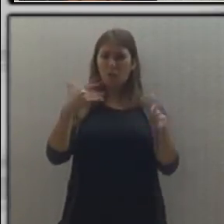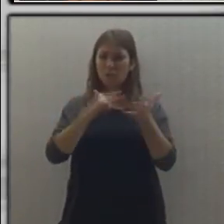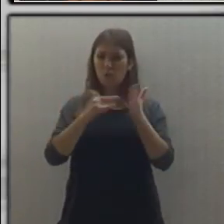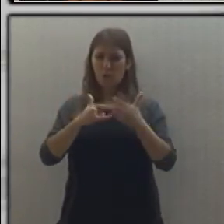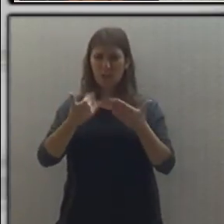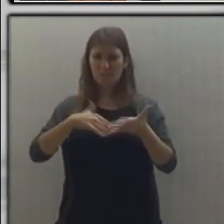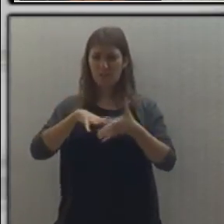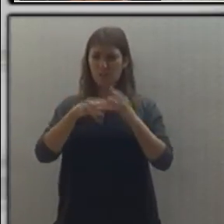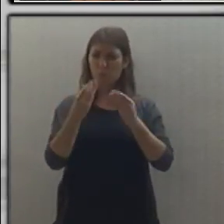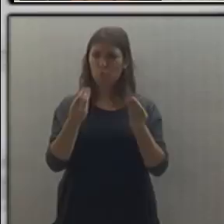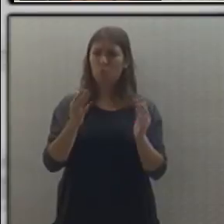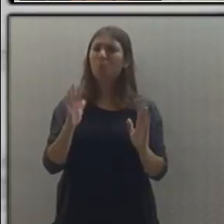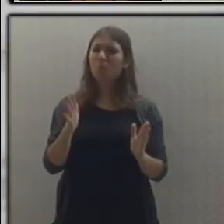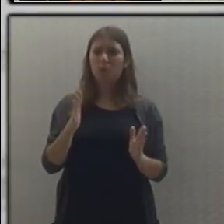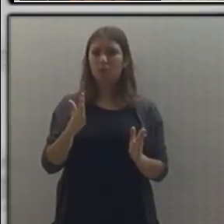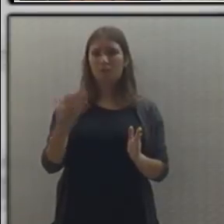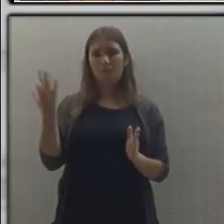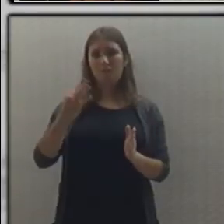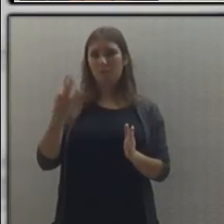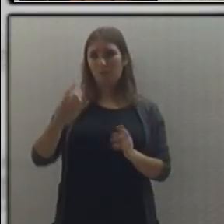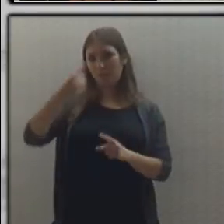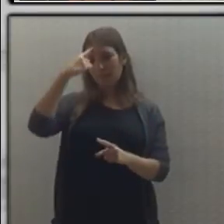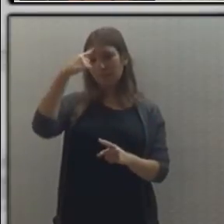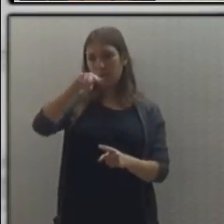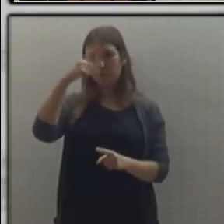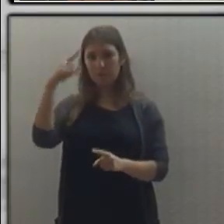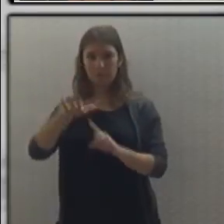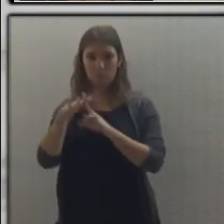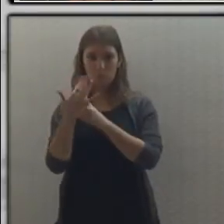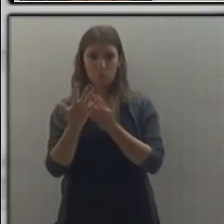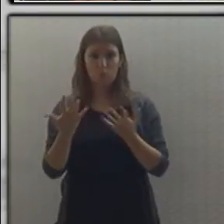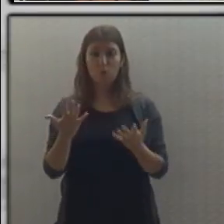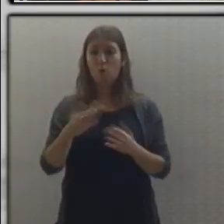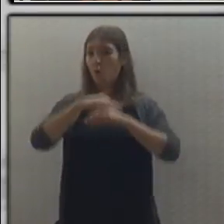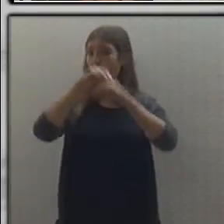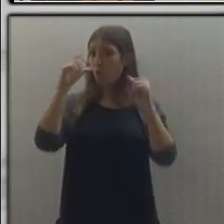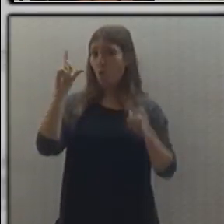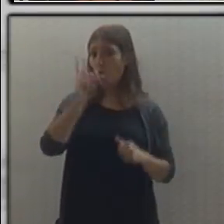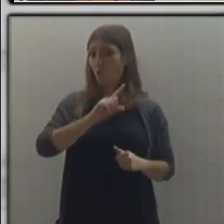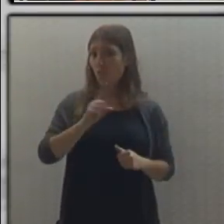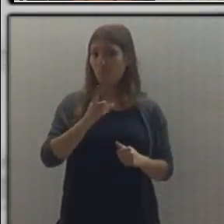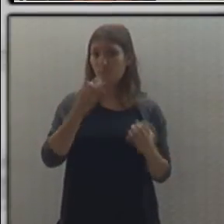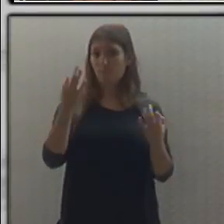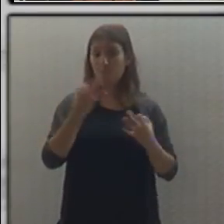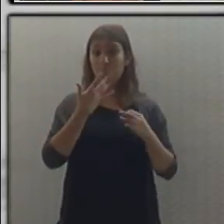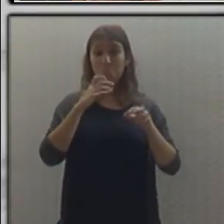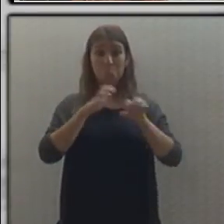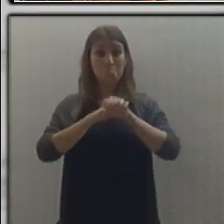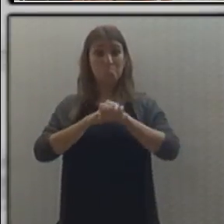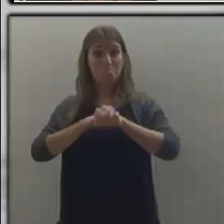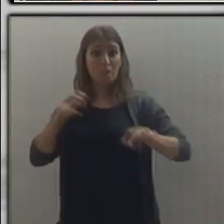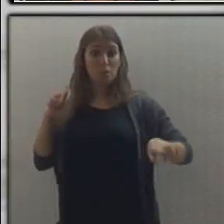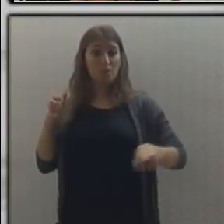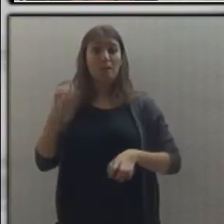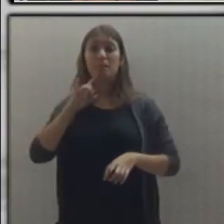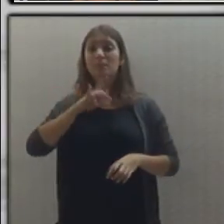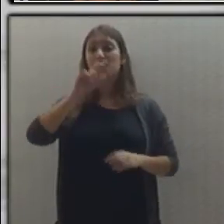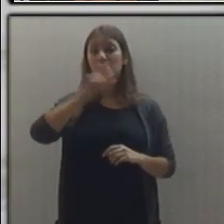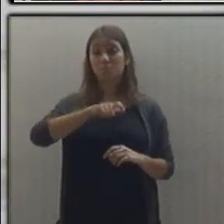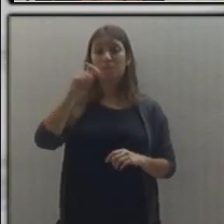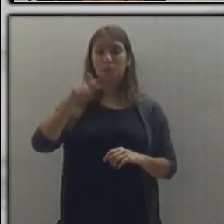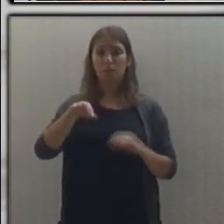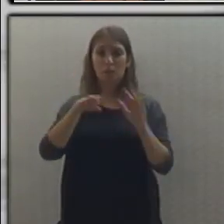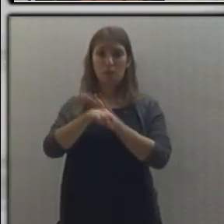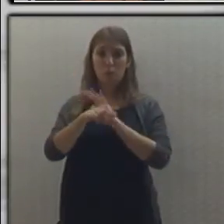ya adaptada para gente mayor, pero todo se tiene que tener en cuenta. Y esto sin olvidar que mayoritariamente son personas con